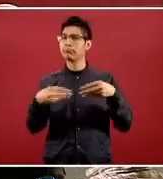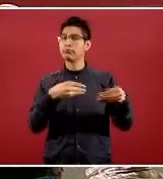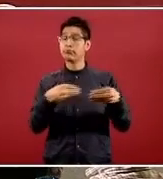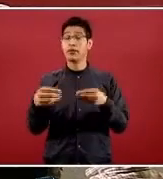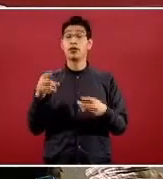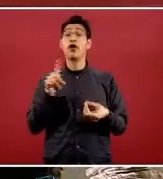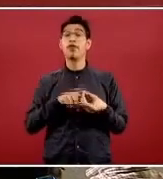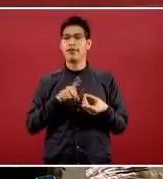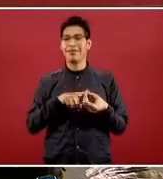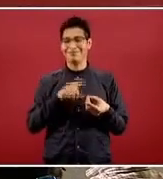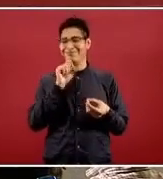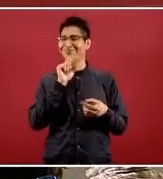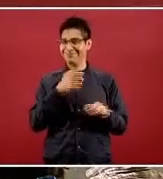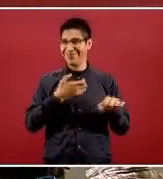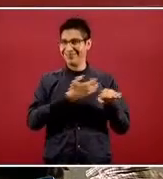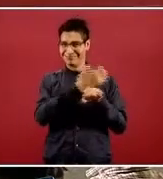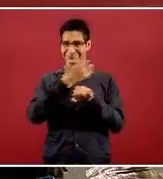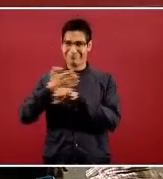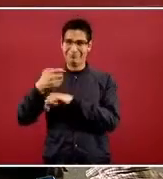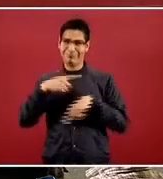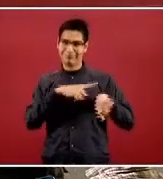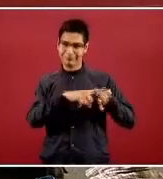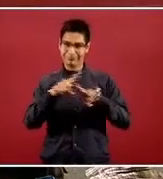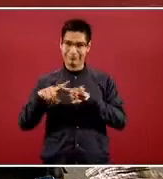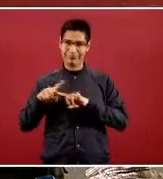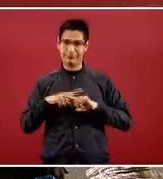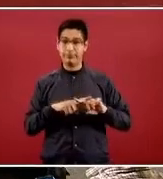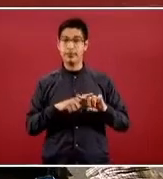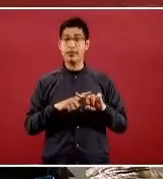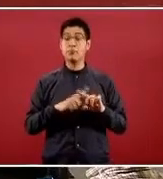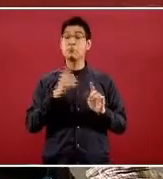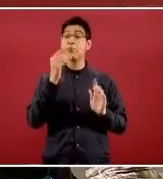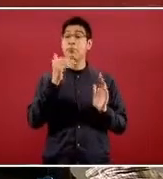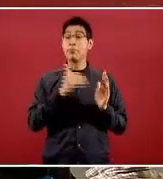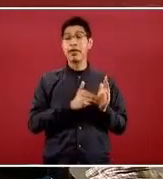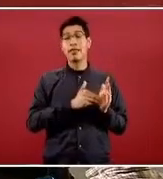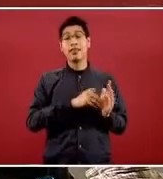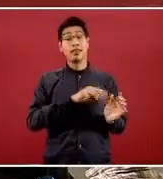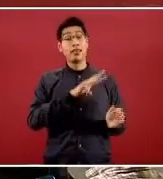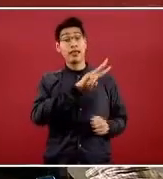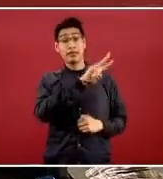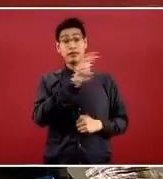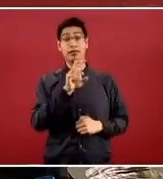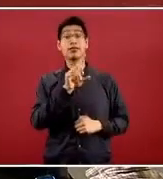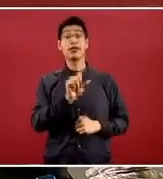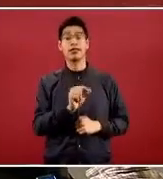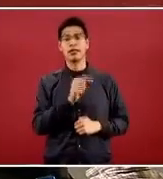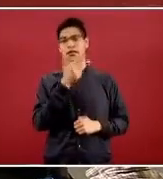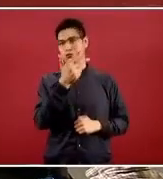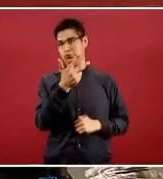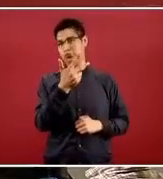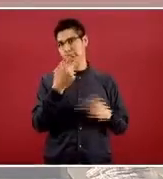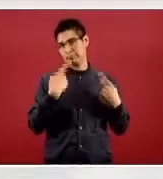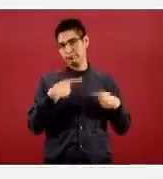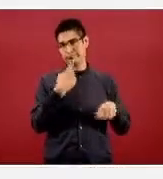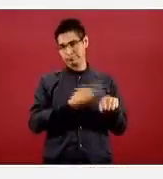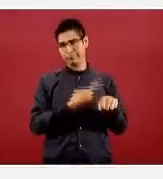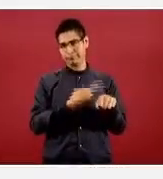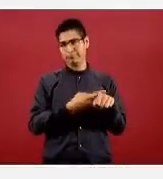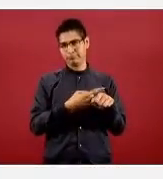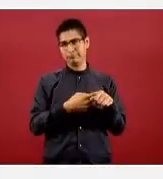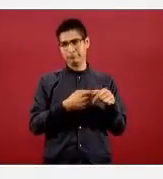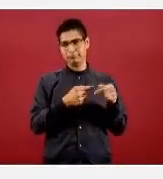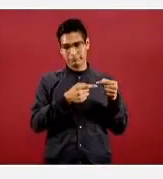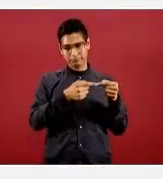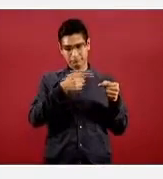por entidad federativa, los 1.378 casos distribuidos de esta manera, pero como les